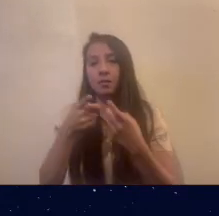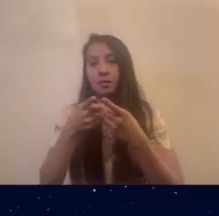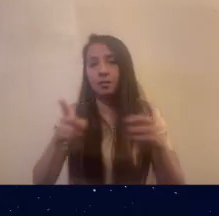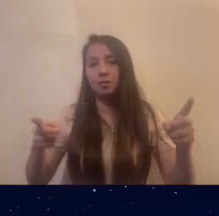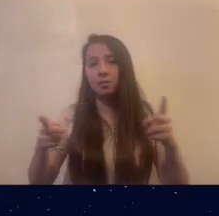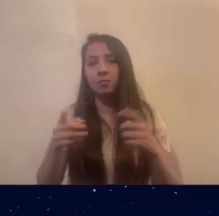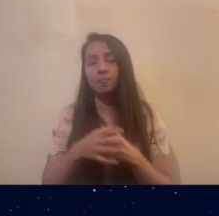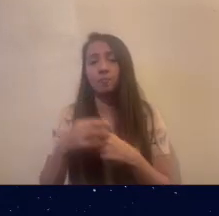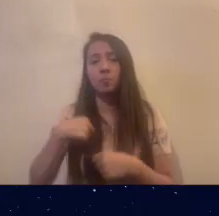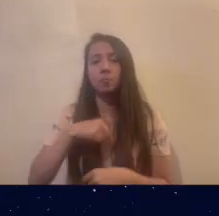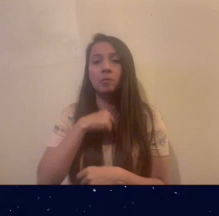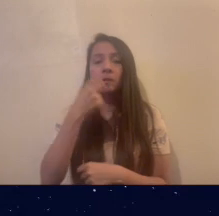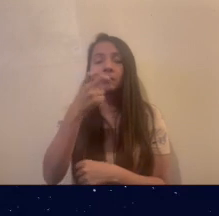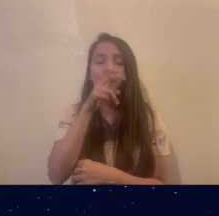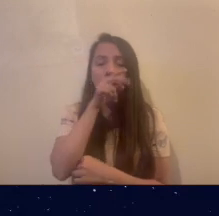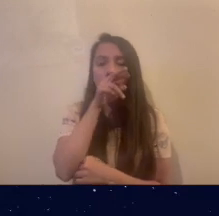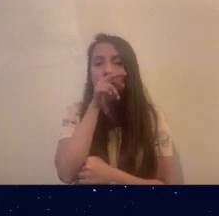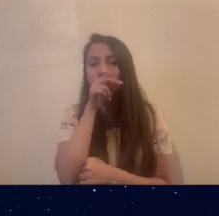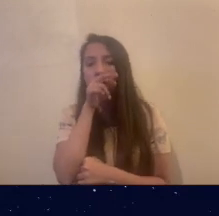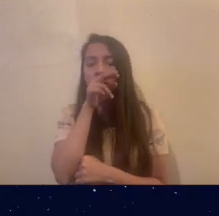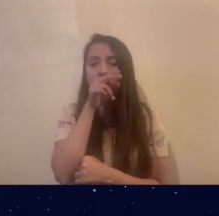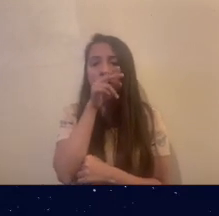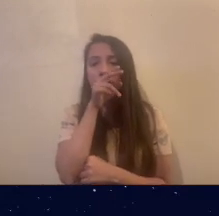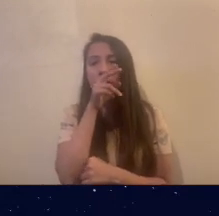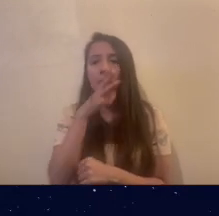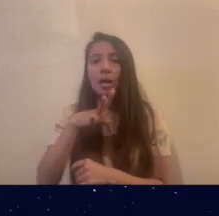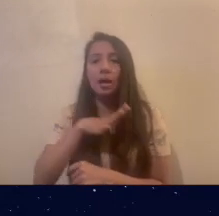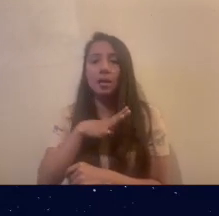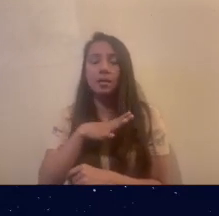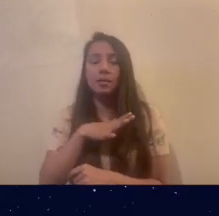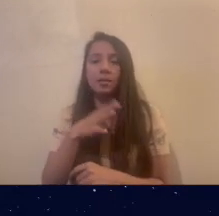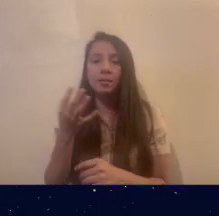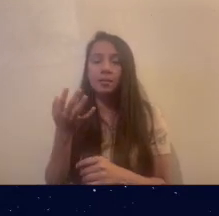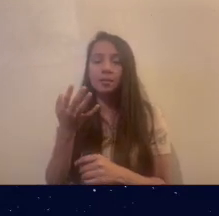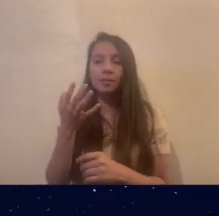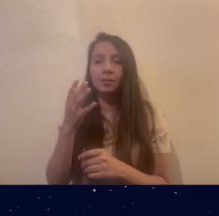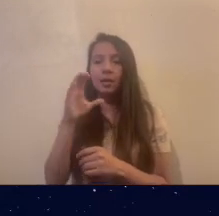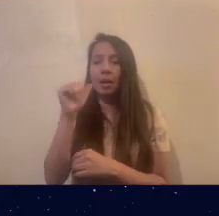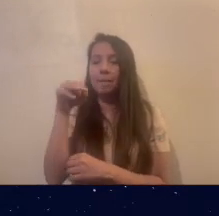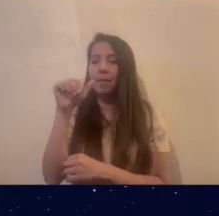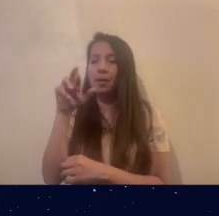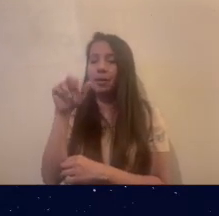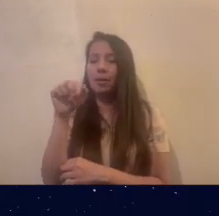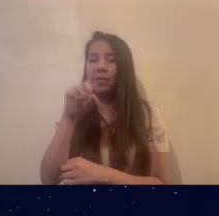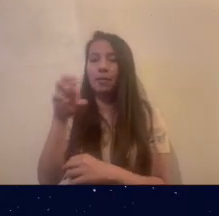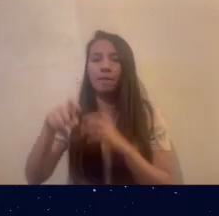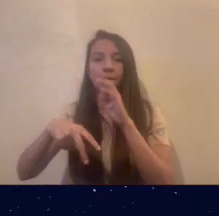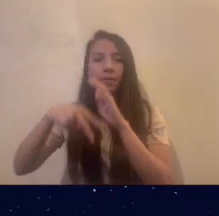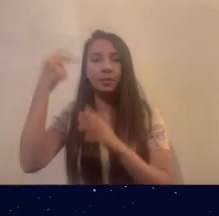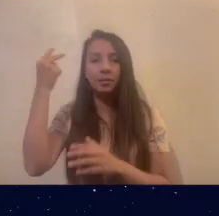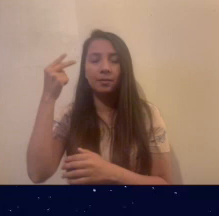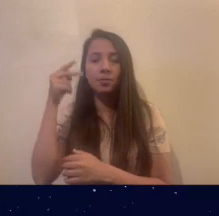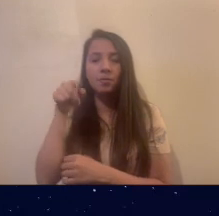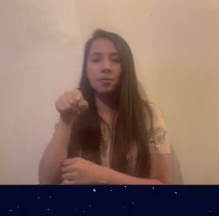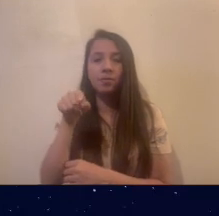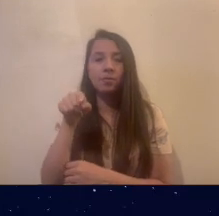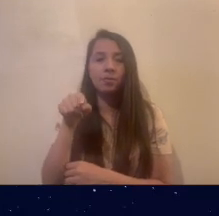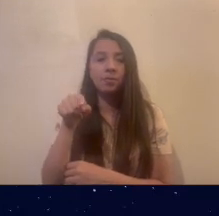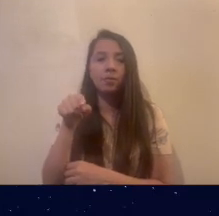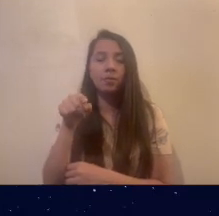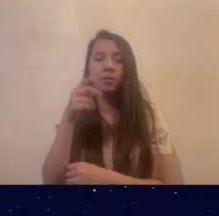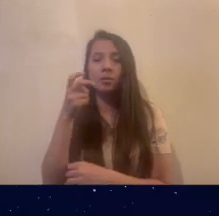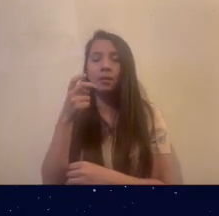el desarrollo. Estábamos preocupados que hay una cosa que se produce en cámara de vacío que es la